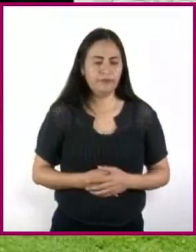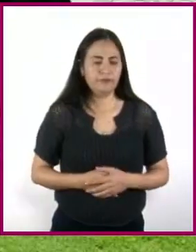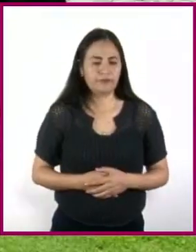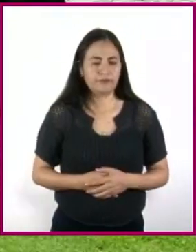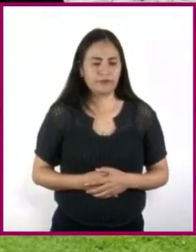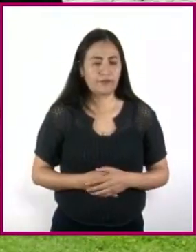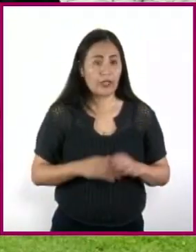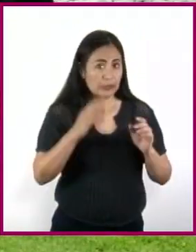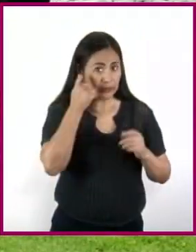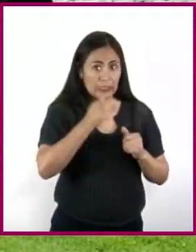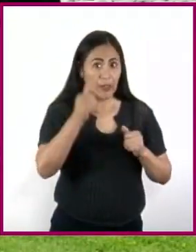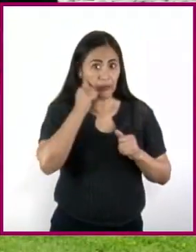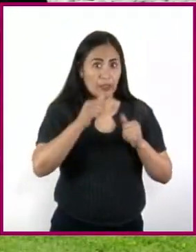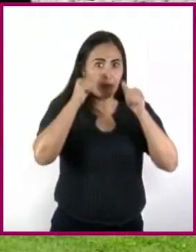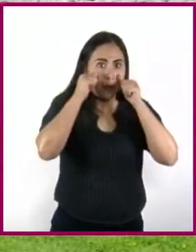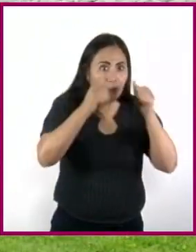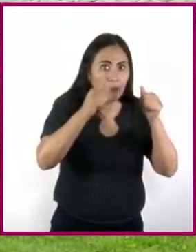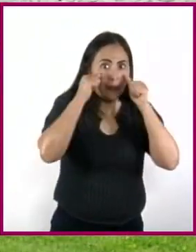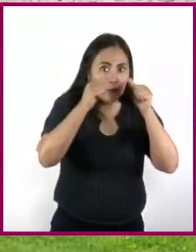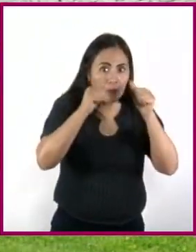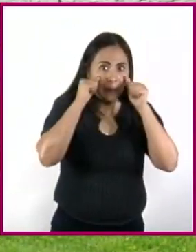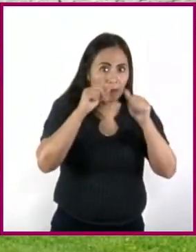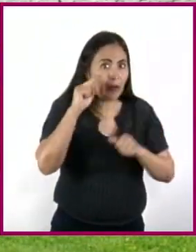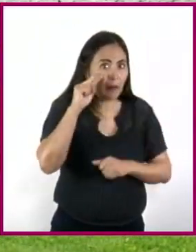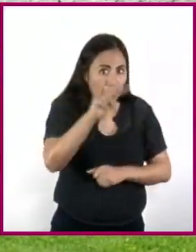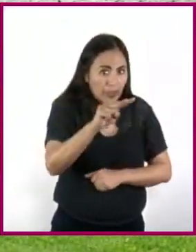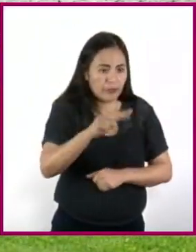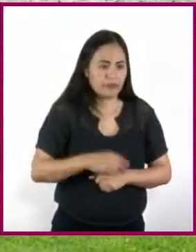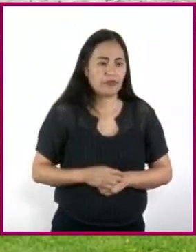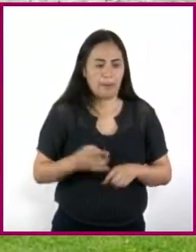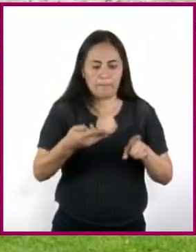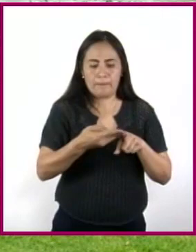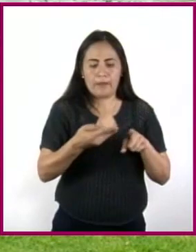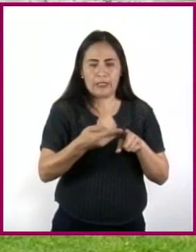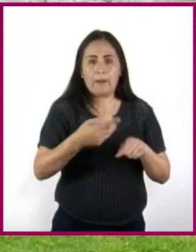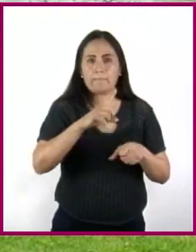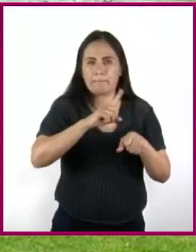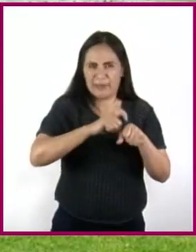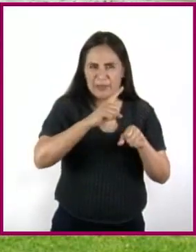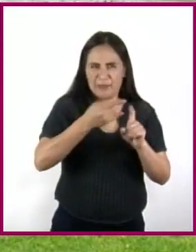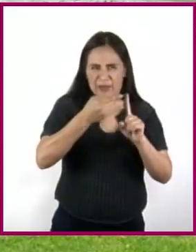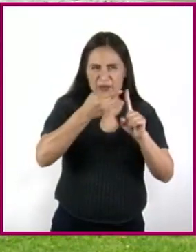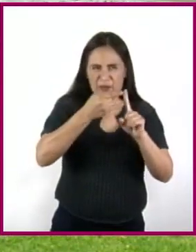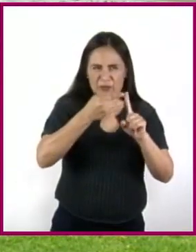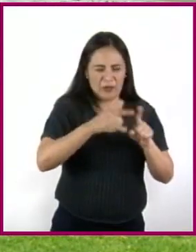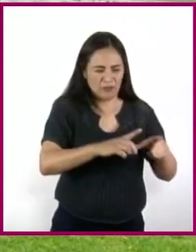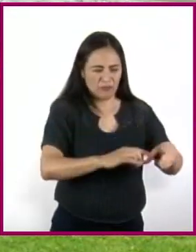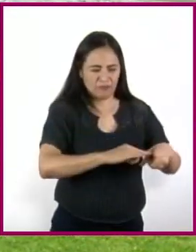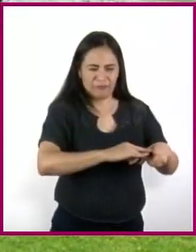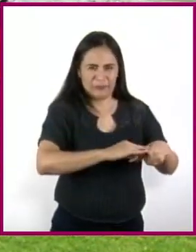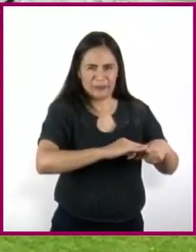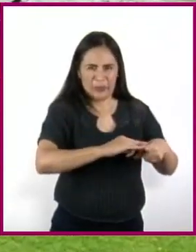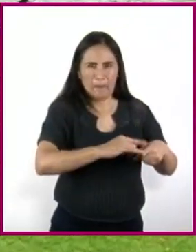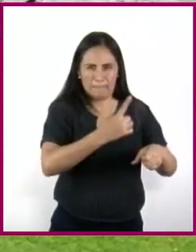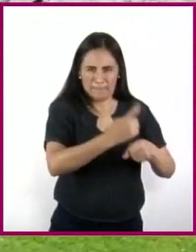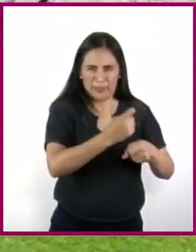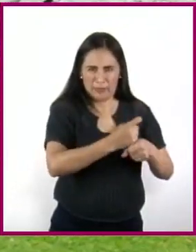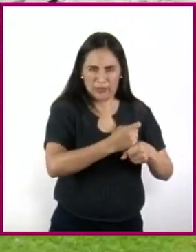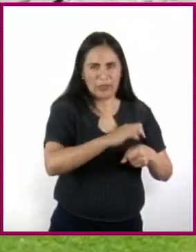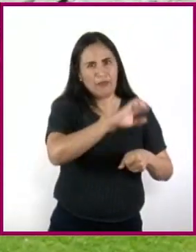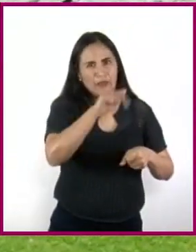vista la posibilidad de juego de que haya un primer base que tengan que recibir la pelota para poncharte y regreses de manera